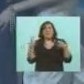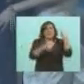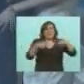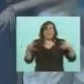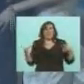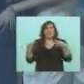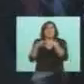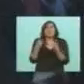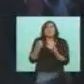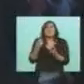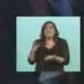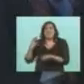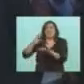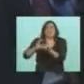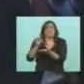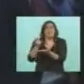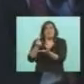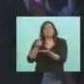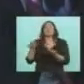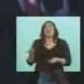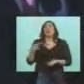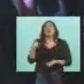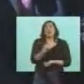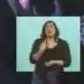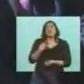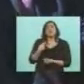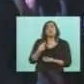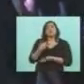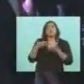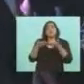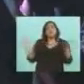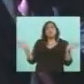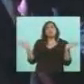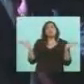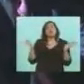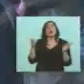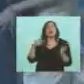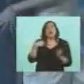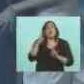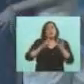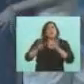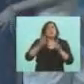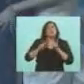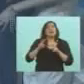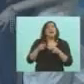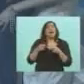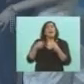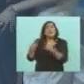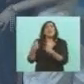financiamiento y entonces estamos dando una gama para precisamente también dar